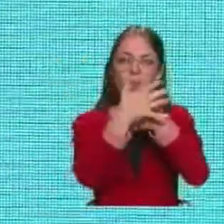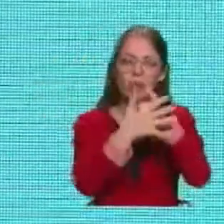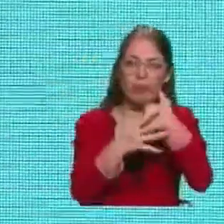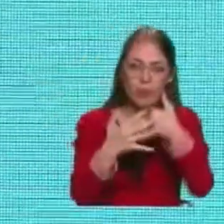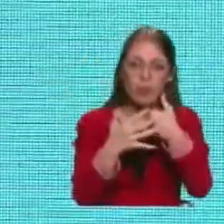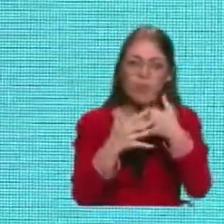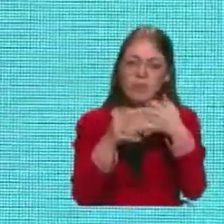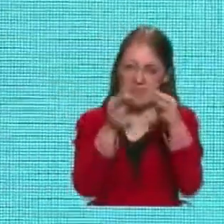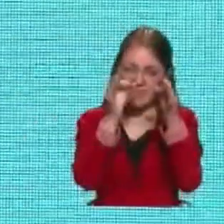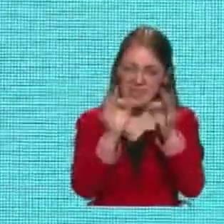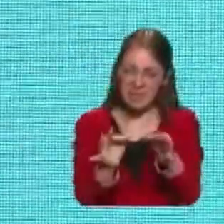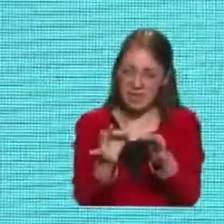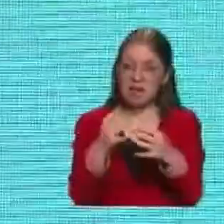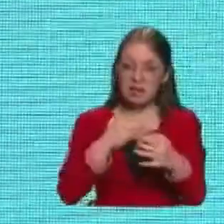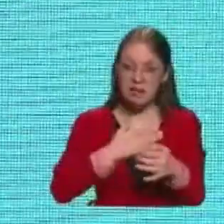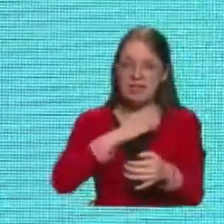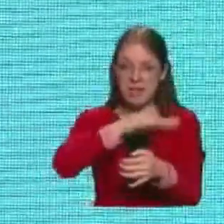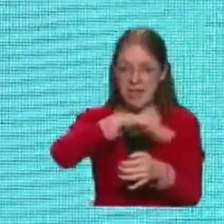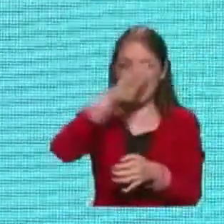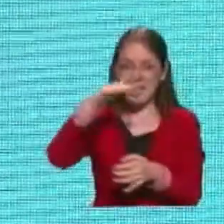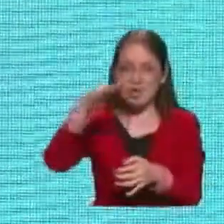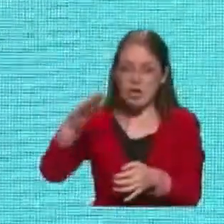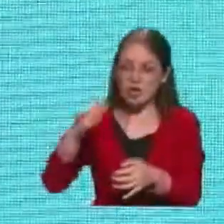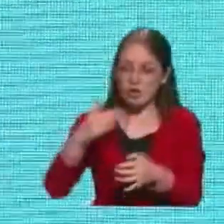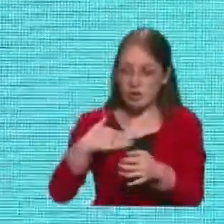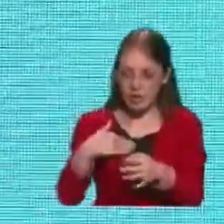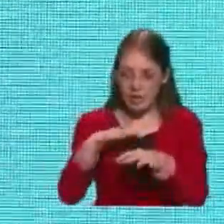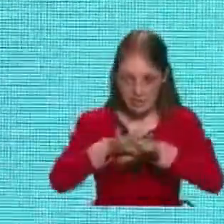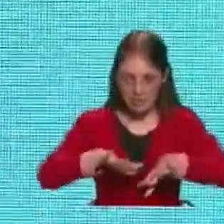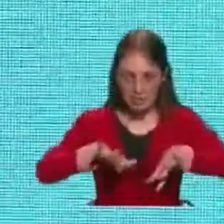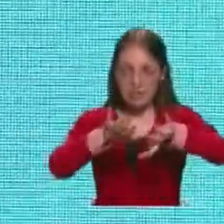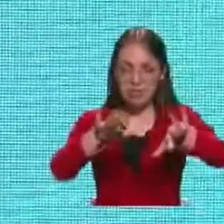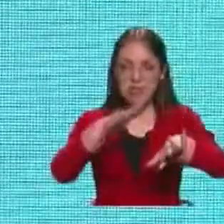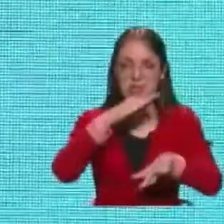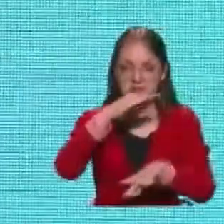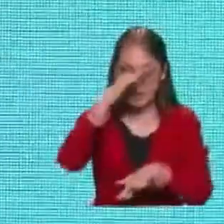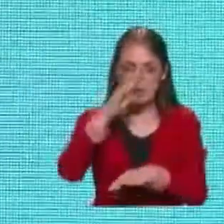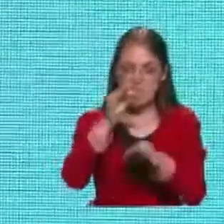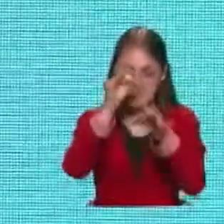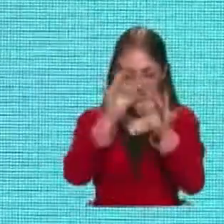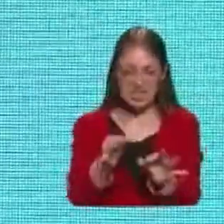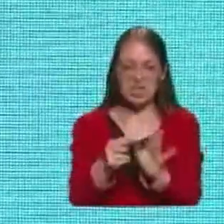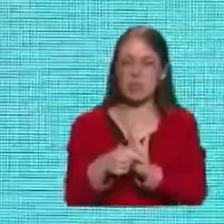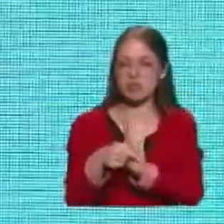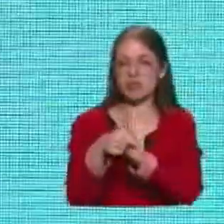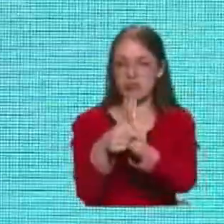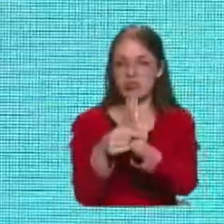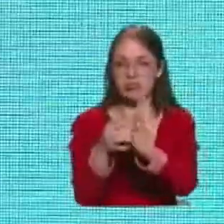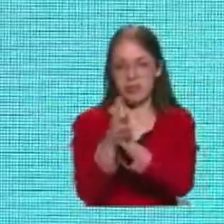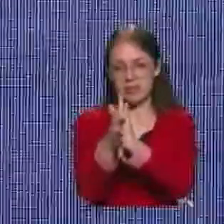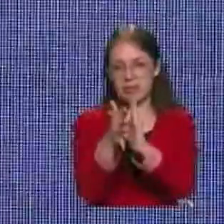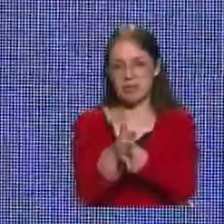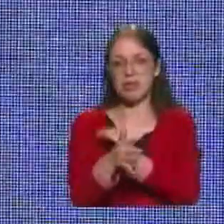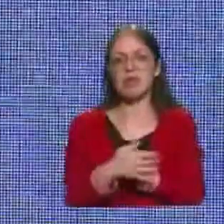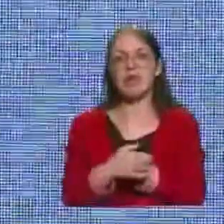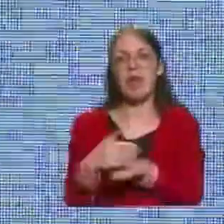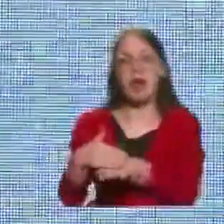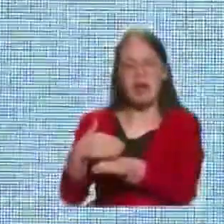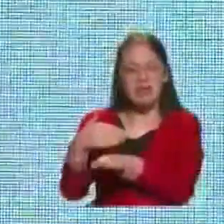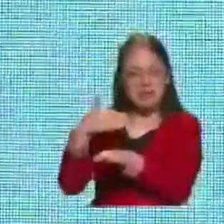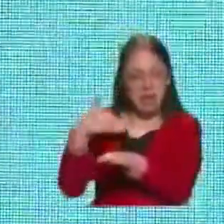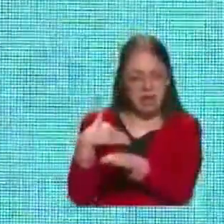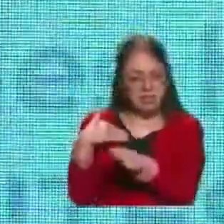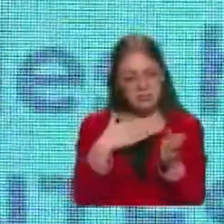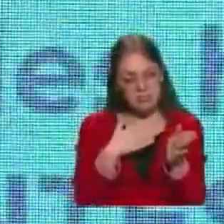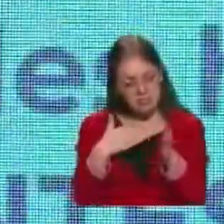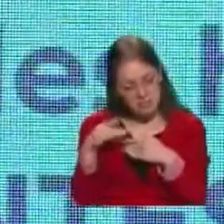realidad de nuestro departamento y específicamente el área metropolitana y basados en un planteamiento inicial que